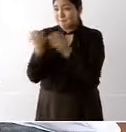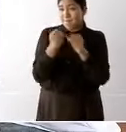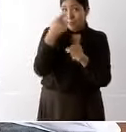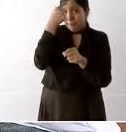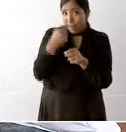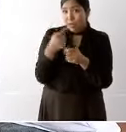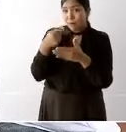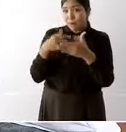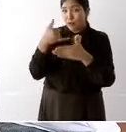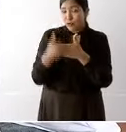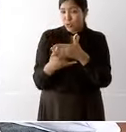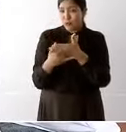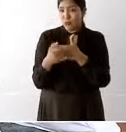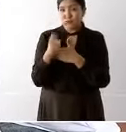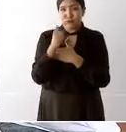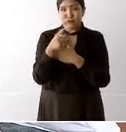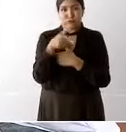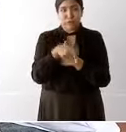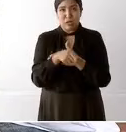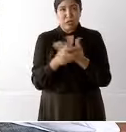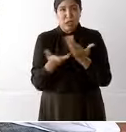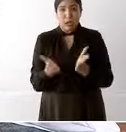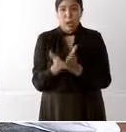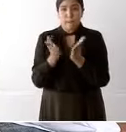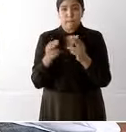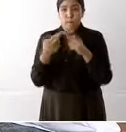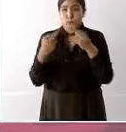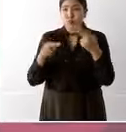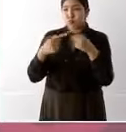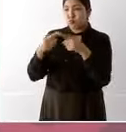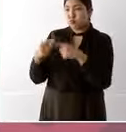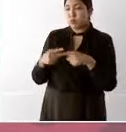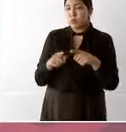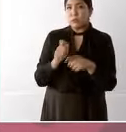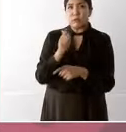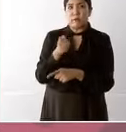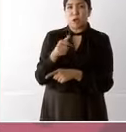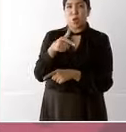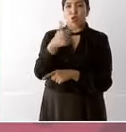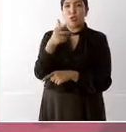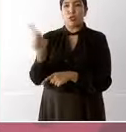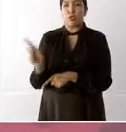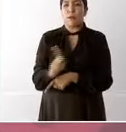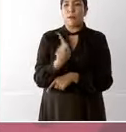regional. Se obtuvo el consentimiento de los 12 pueblos indígenas